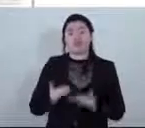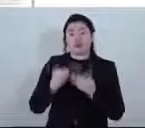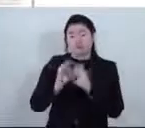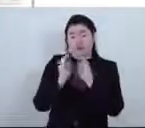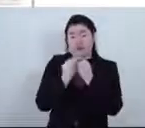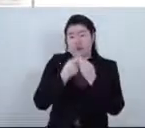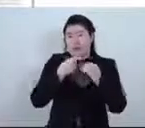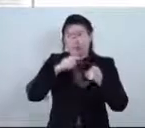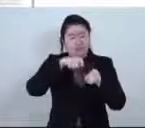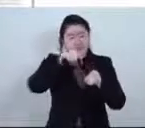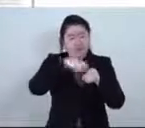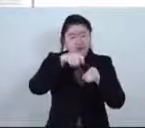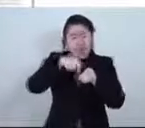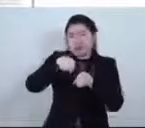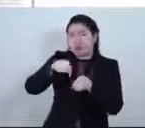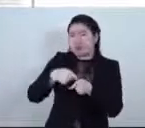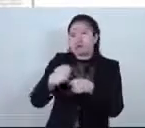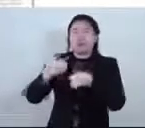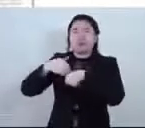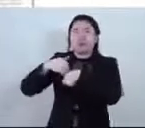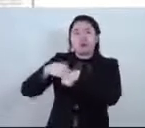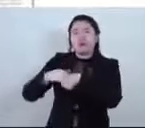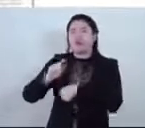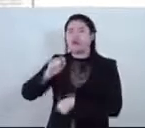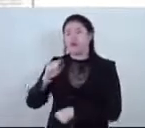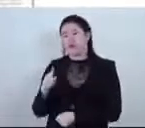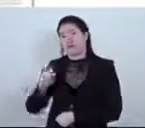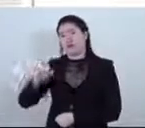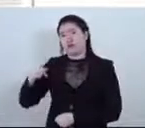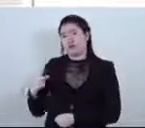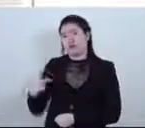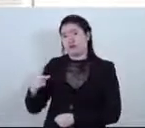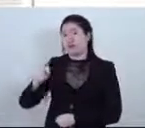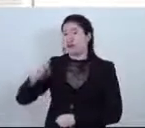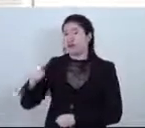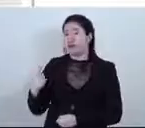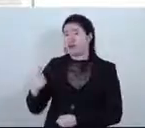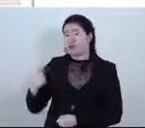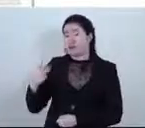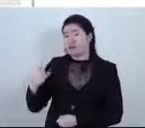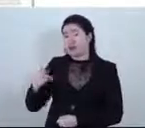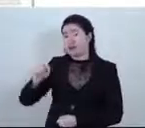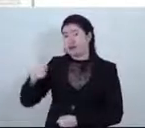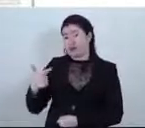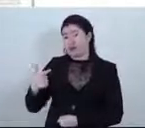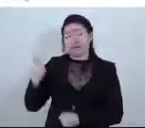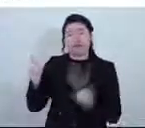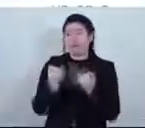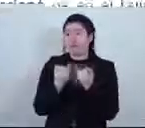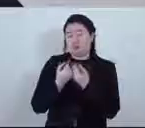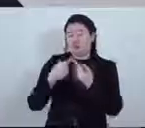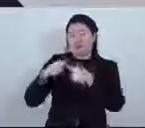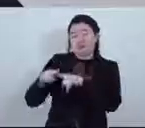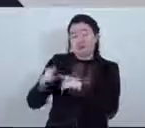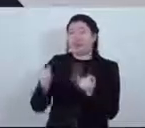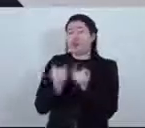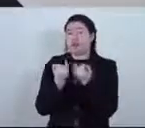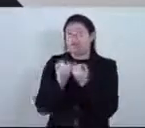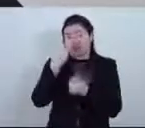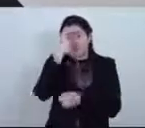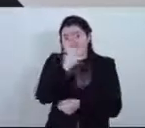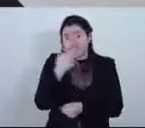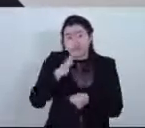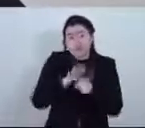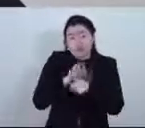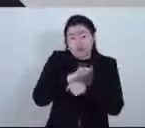de pernos. Número de pernos Nelson T1, T2, T3, T7, según diseño de planos. Además, se observó que en la sección de la trave del